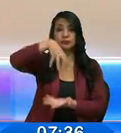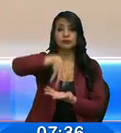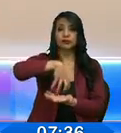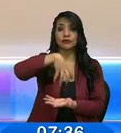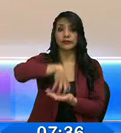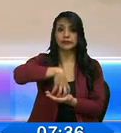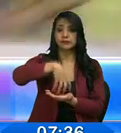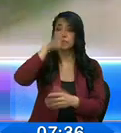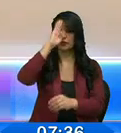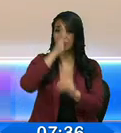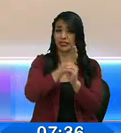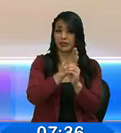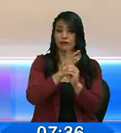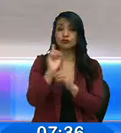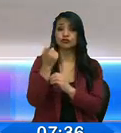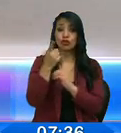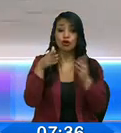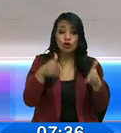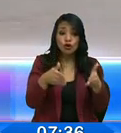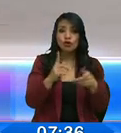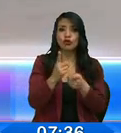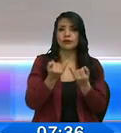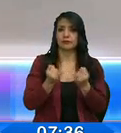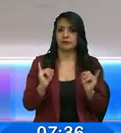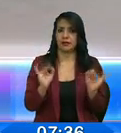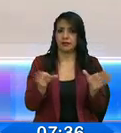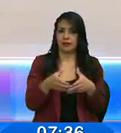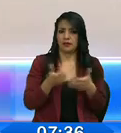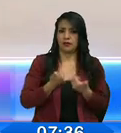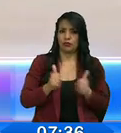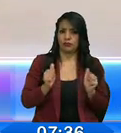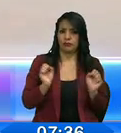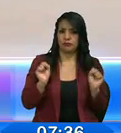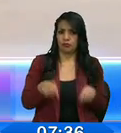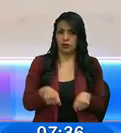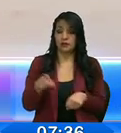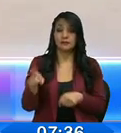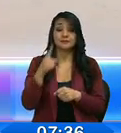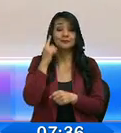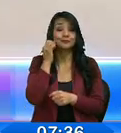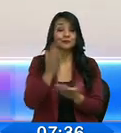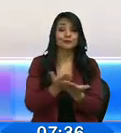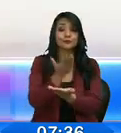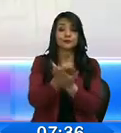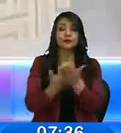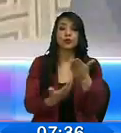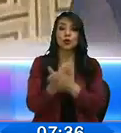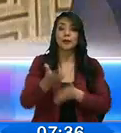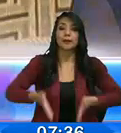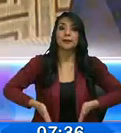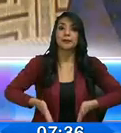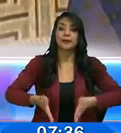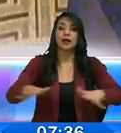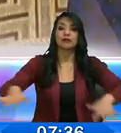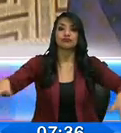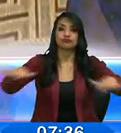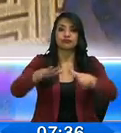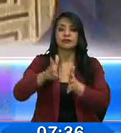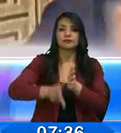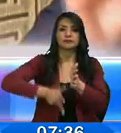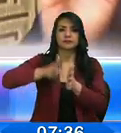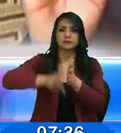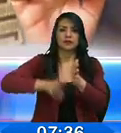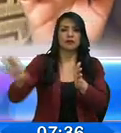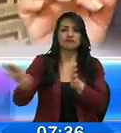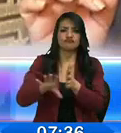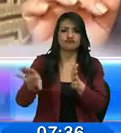que ser descentralizado y autónomo. Otra de las propuestas de Calderón es una nueva vía férrea. Un tren de carga que